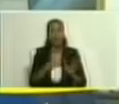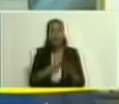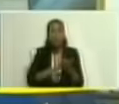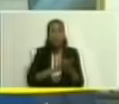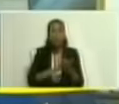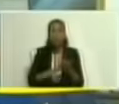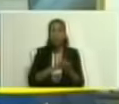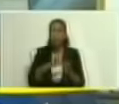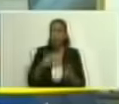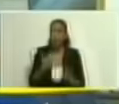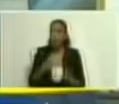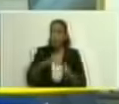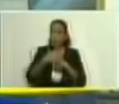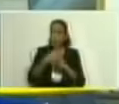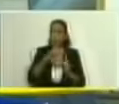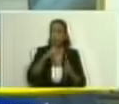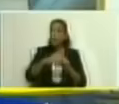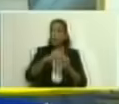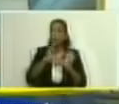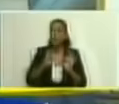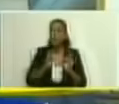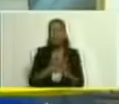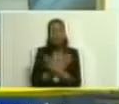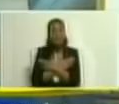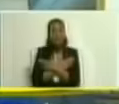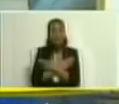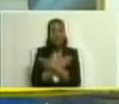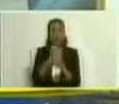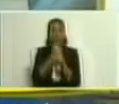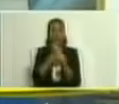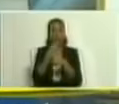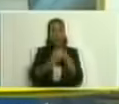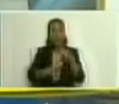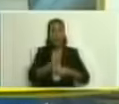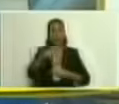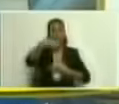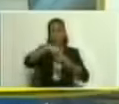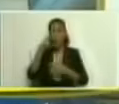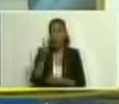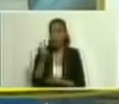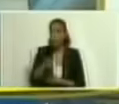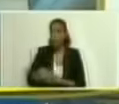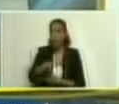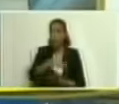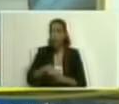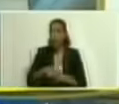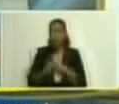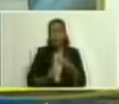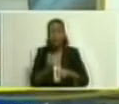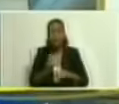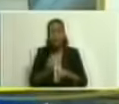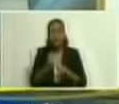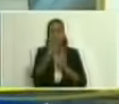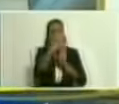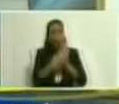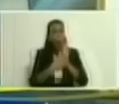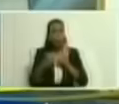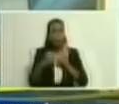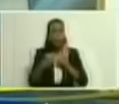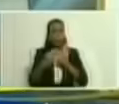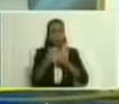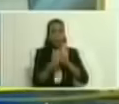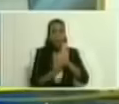muy positivo, es algo que hay que felicitar, y es algo que se debería